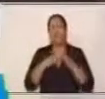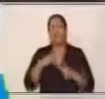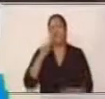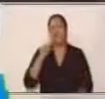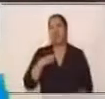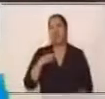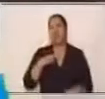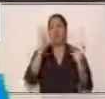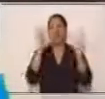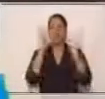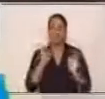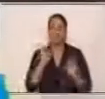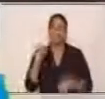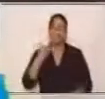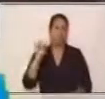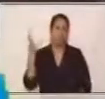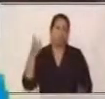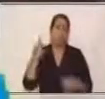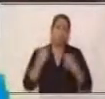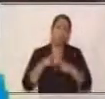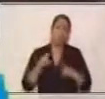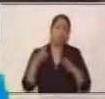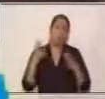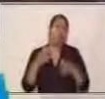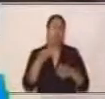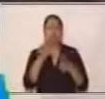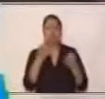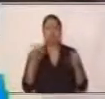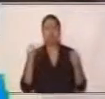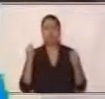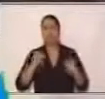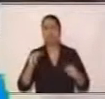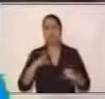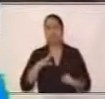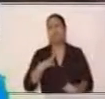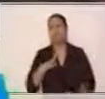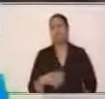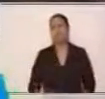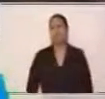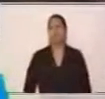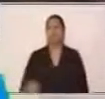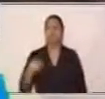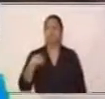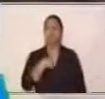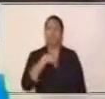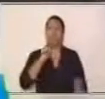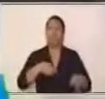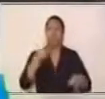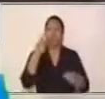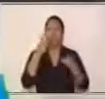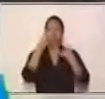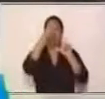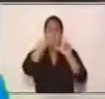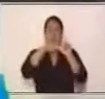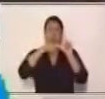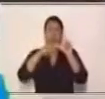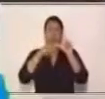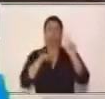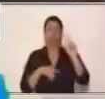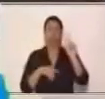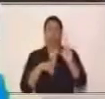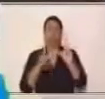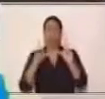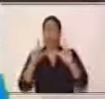mayoría sí lo son. Podemos ver el ángulo recto en cada una de las esquinas. ¿Dónde